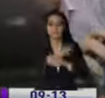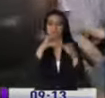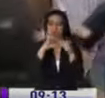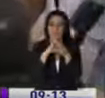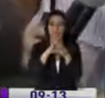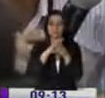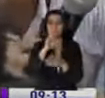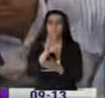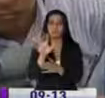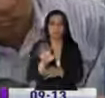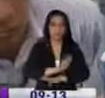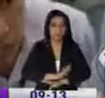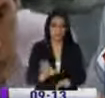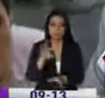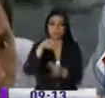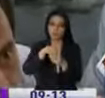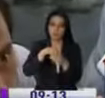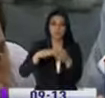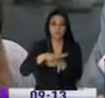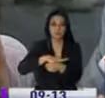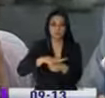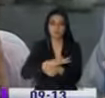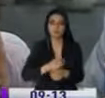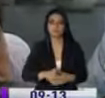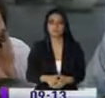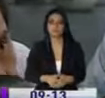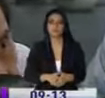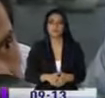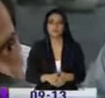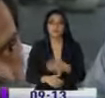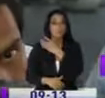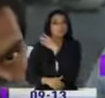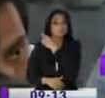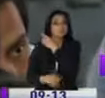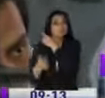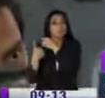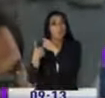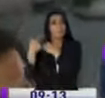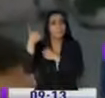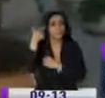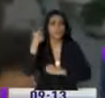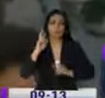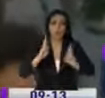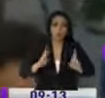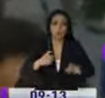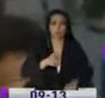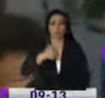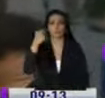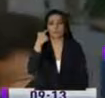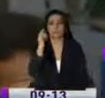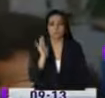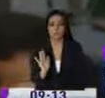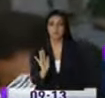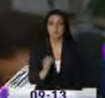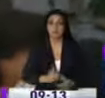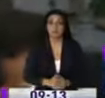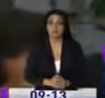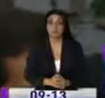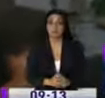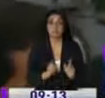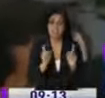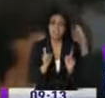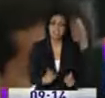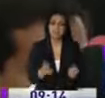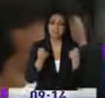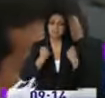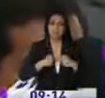al interior del movimiento Alianza País. Y espero yo soy de los que creo, que hay que hacer todos